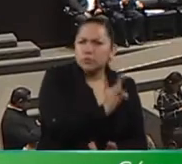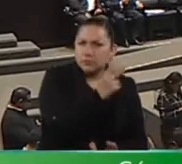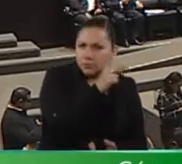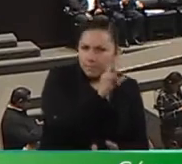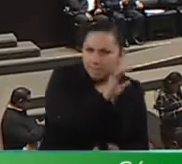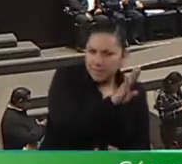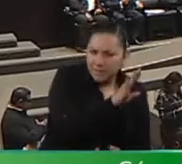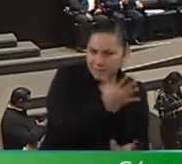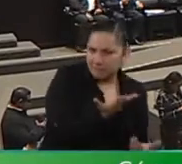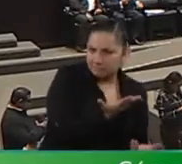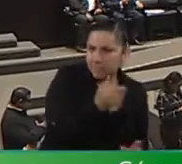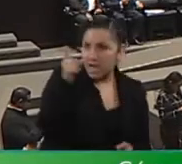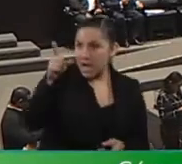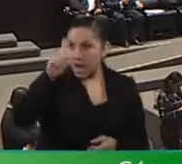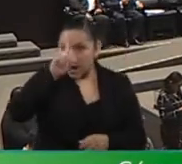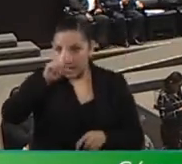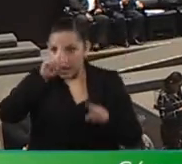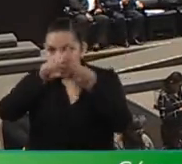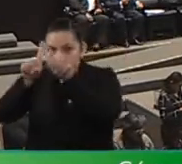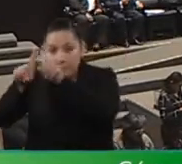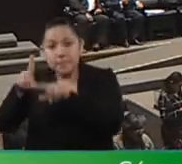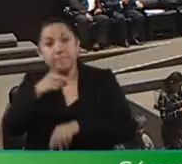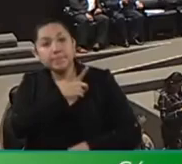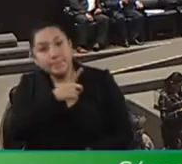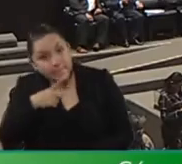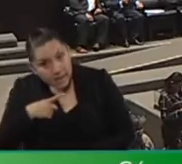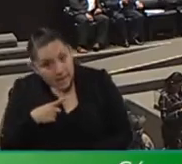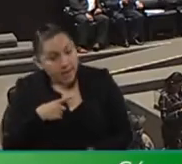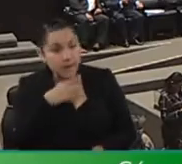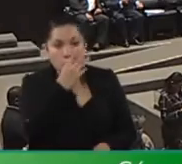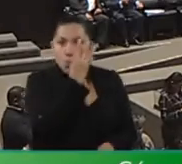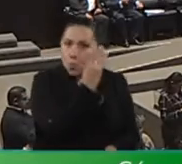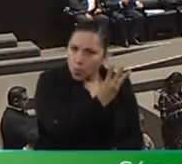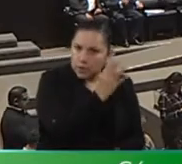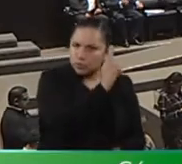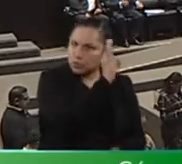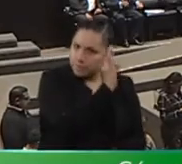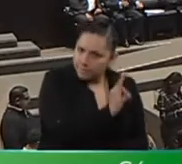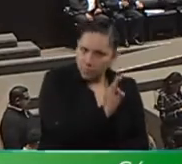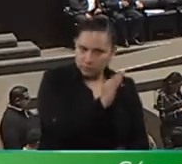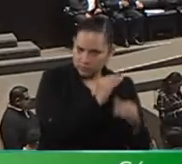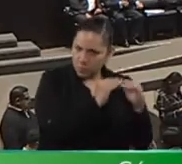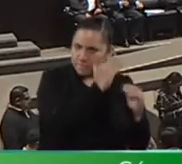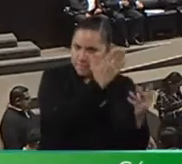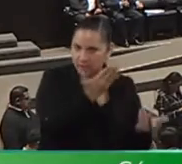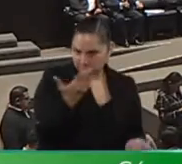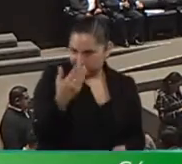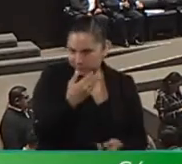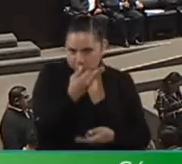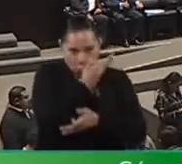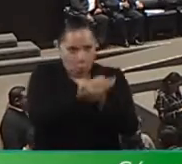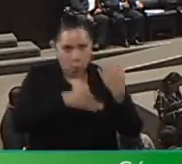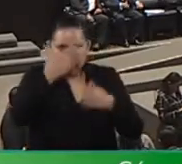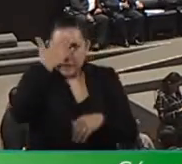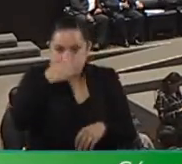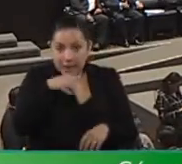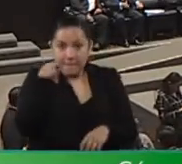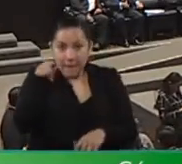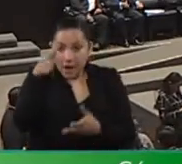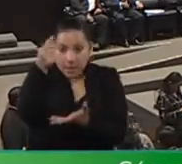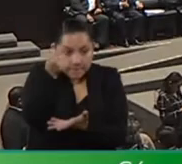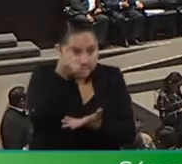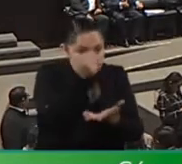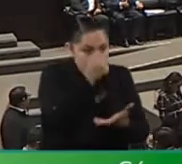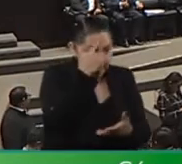mínimo recomendado es de un 4%. El invertir en la educación, todos lo sabemos, es una forma de asegurar